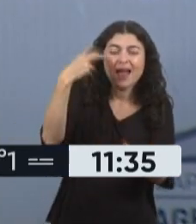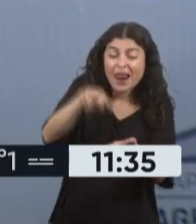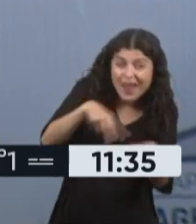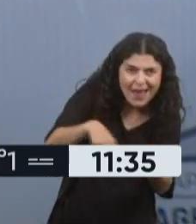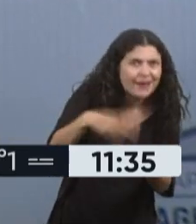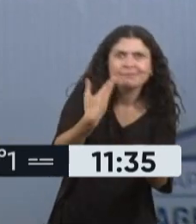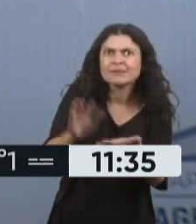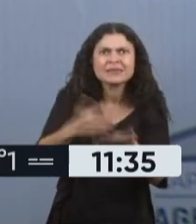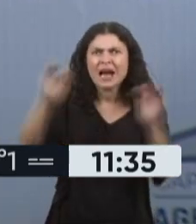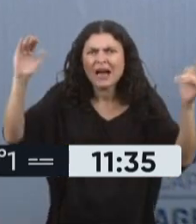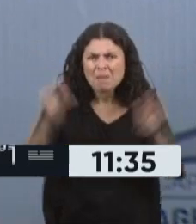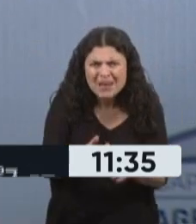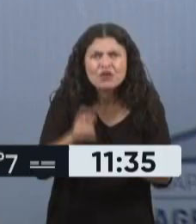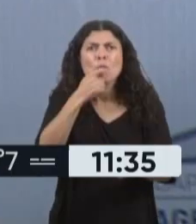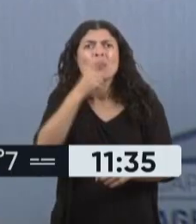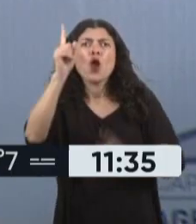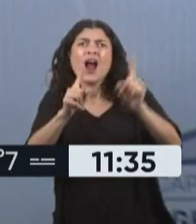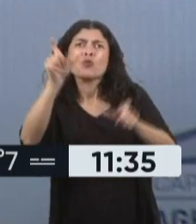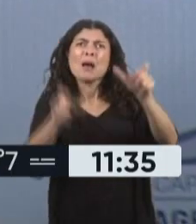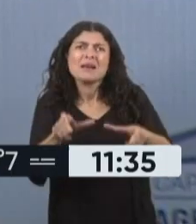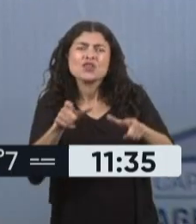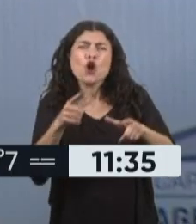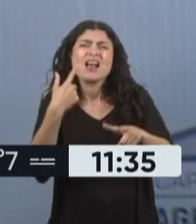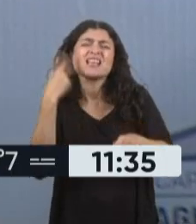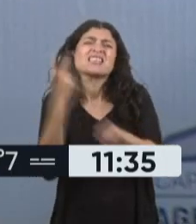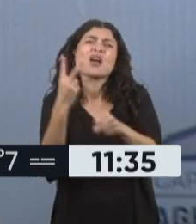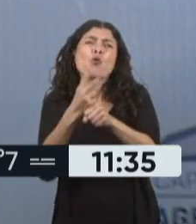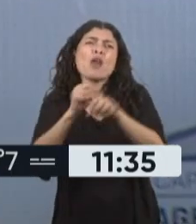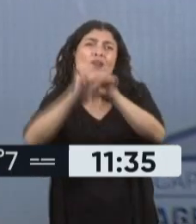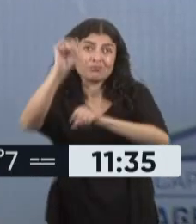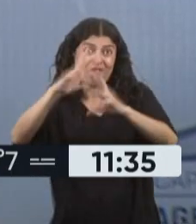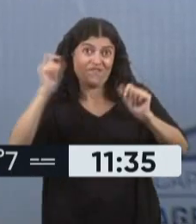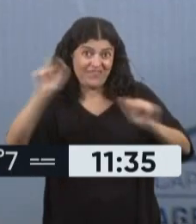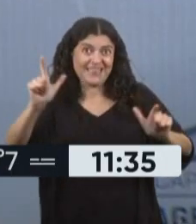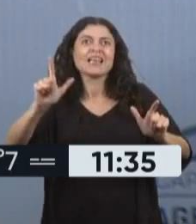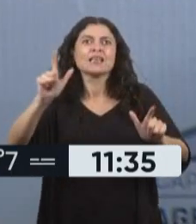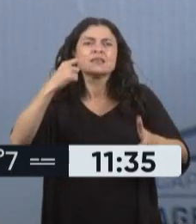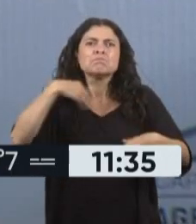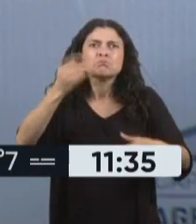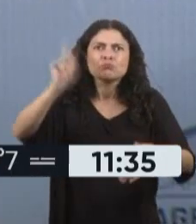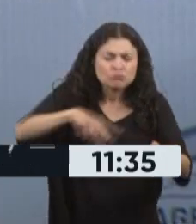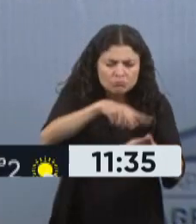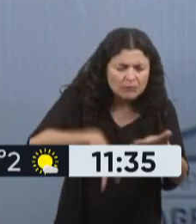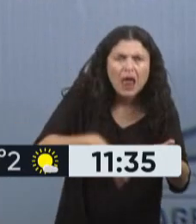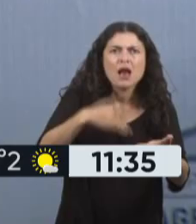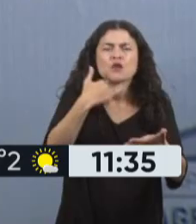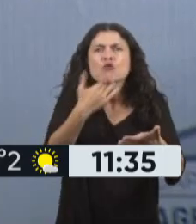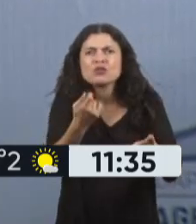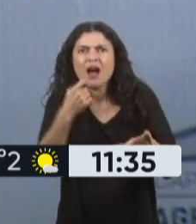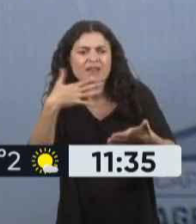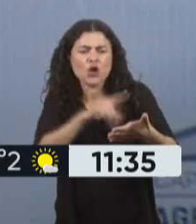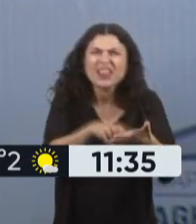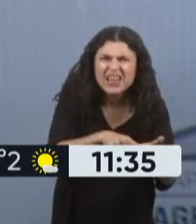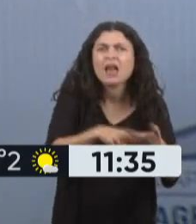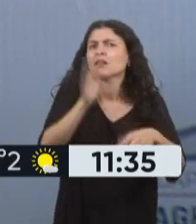del secundario que no saben leer ni hacer cuentas básicas. Por eso mismo necesitamos hacer los cambios de una forma duradera,